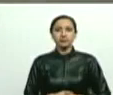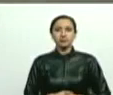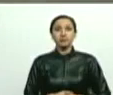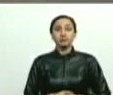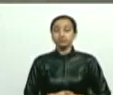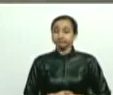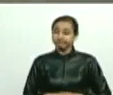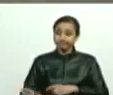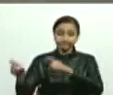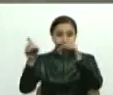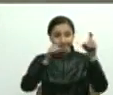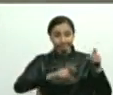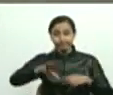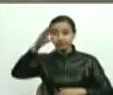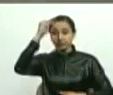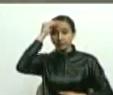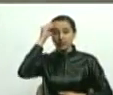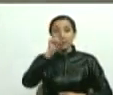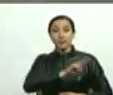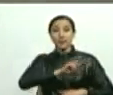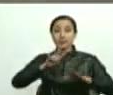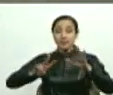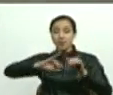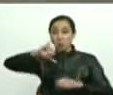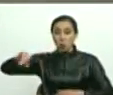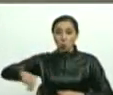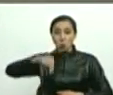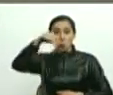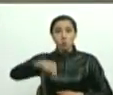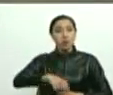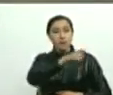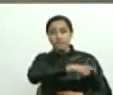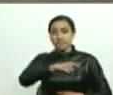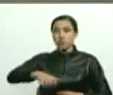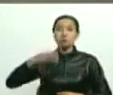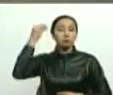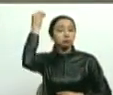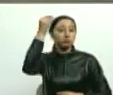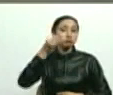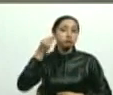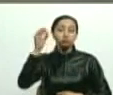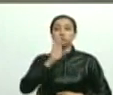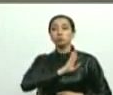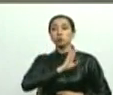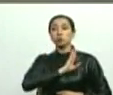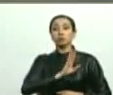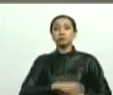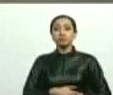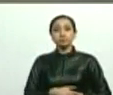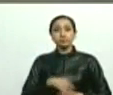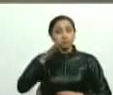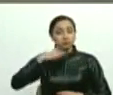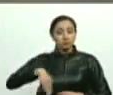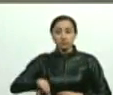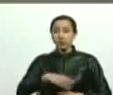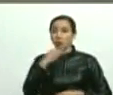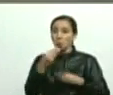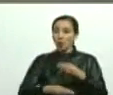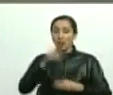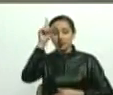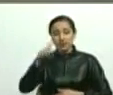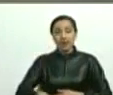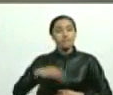Lecciones del 27 de junio, cada quien sacará la suya y el colectivo nacional sacará también la